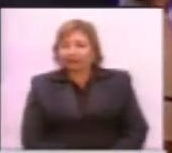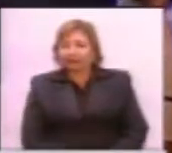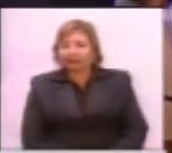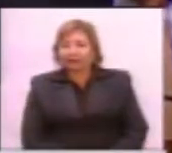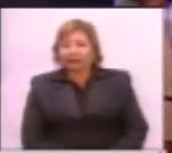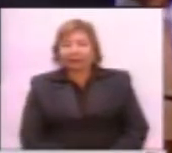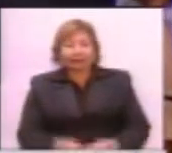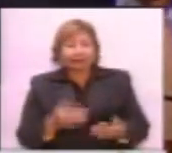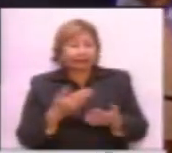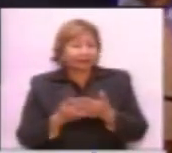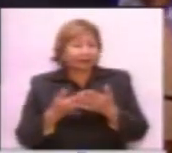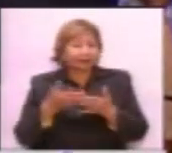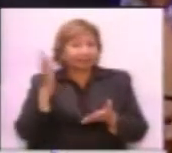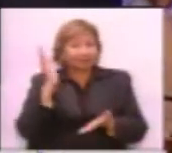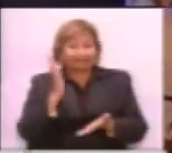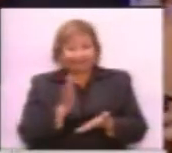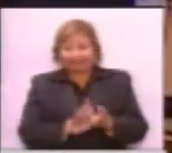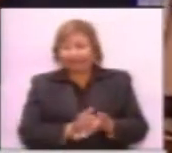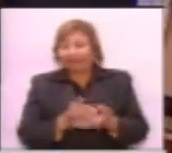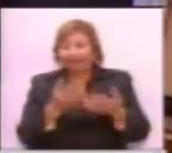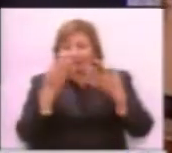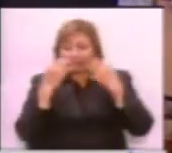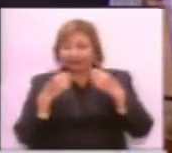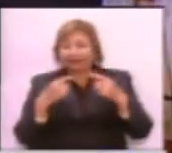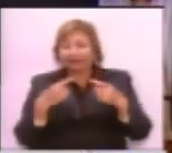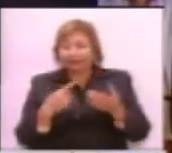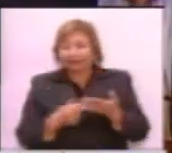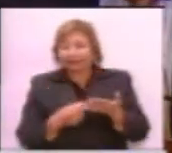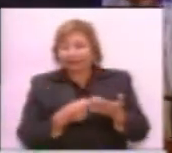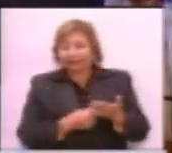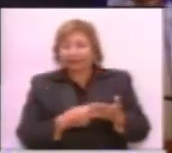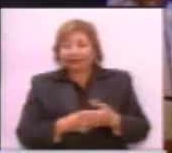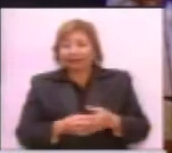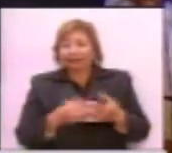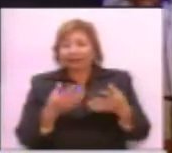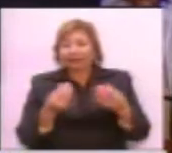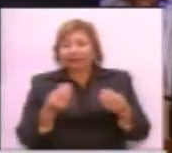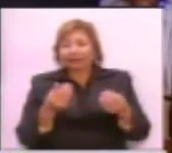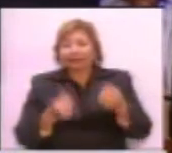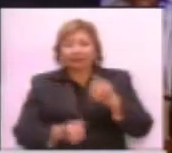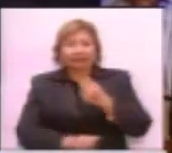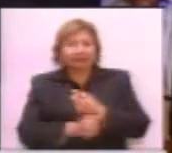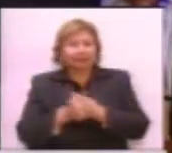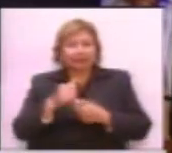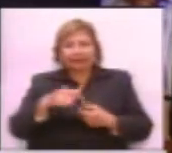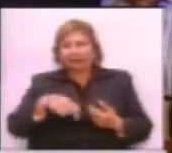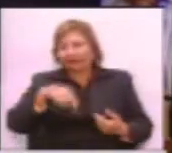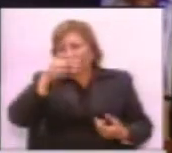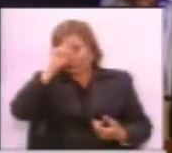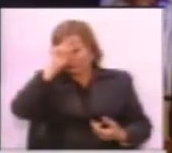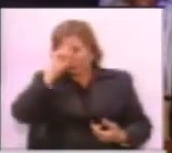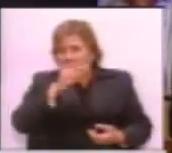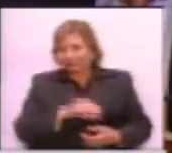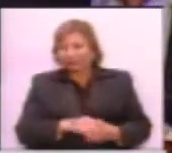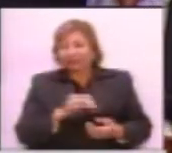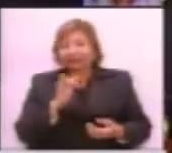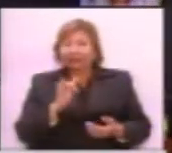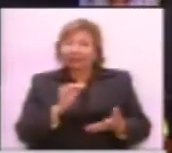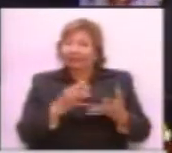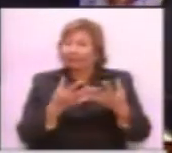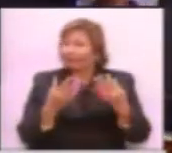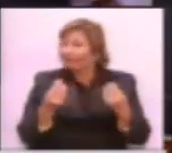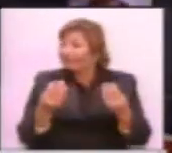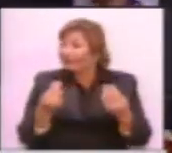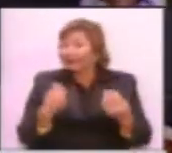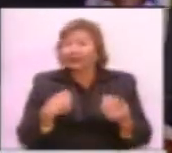y las sanciones severas que merecen los terroristas, que mucho daño causaron al Perú y que muchos de